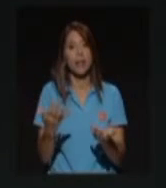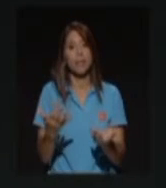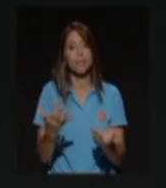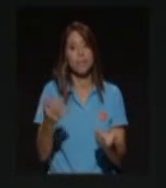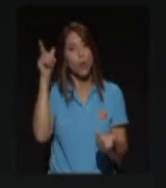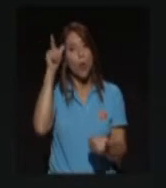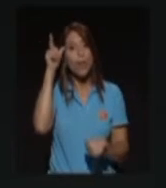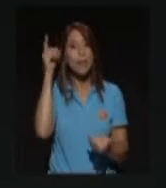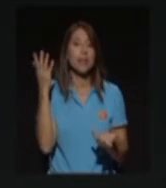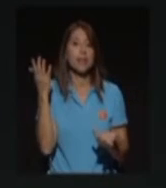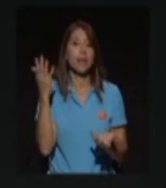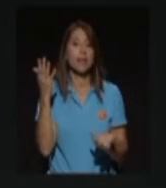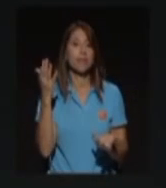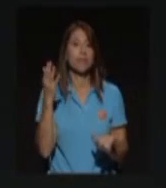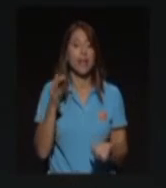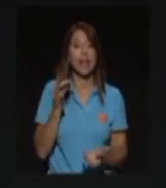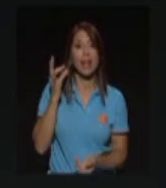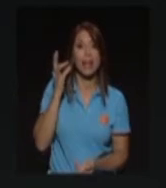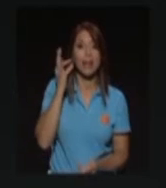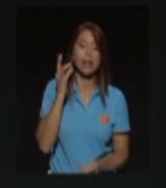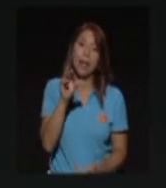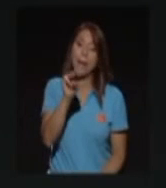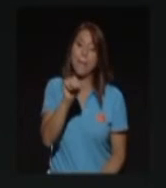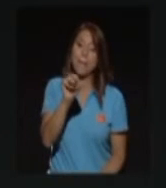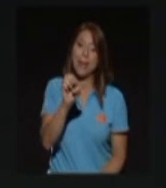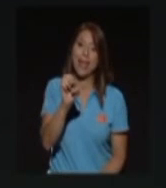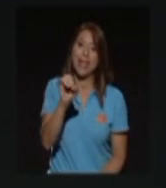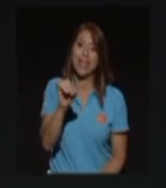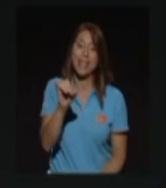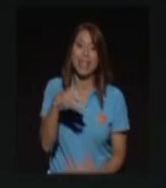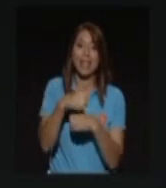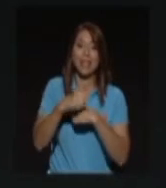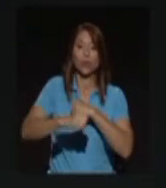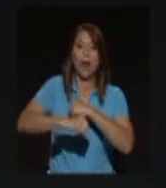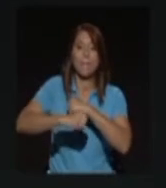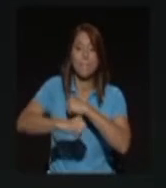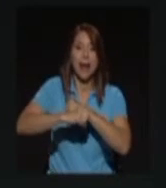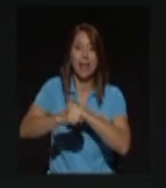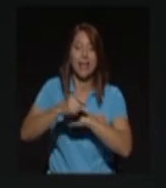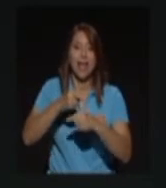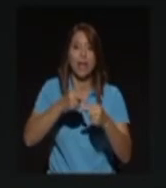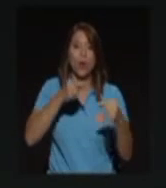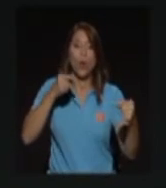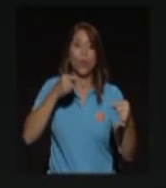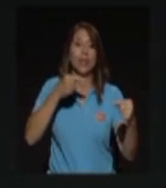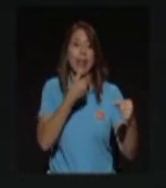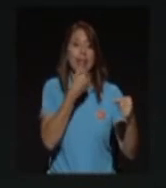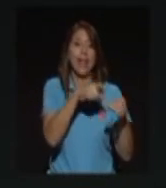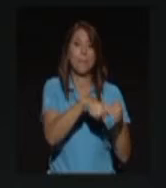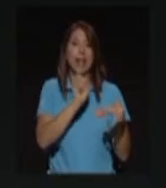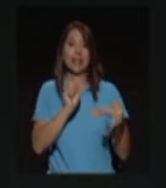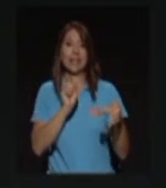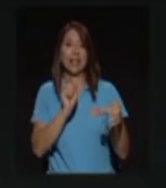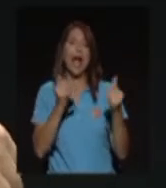pues obviamente la señora May, que hizo campaña en contra del Brexit, ahora